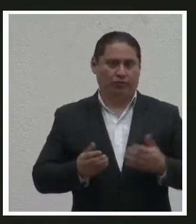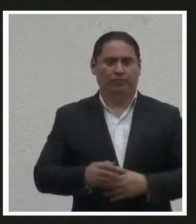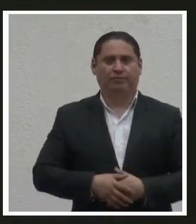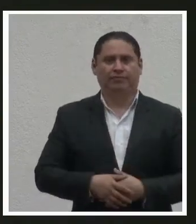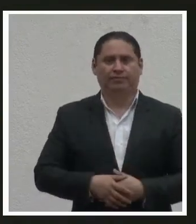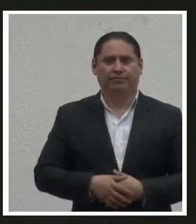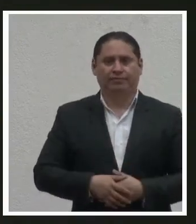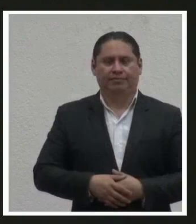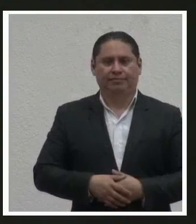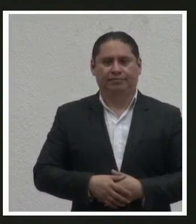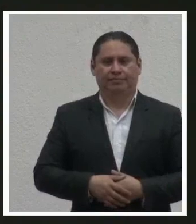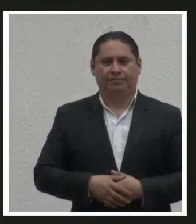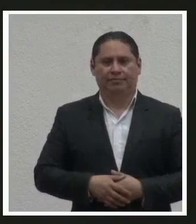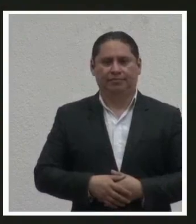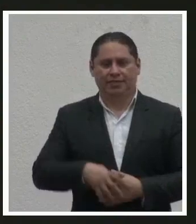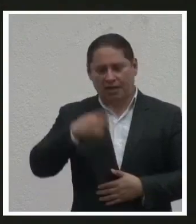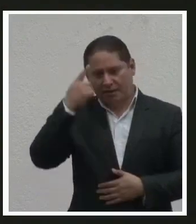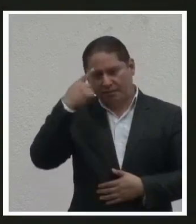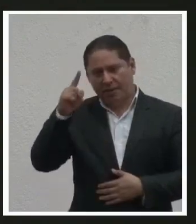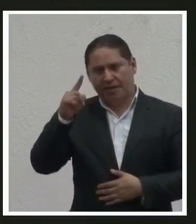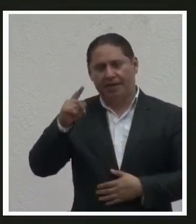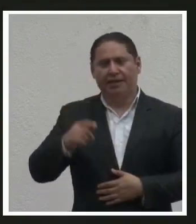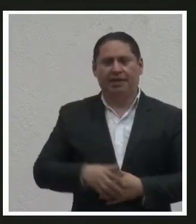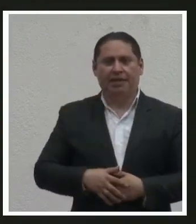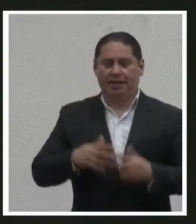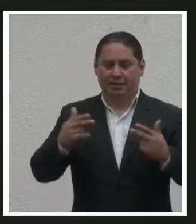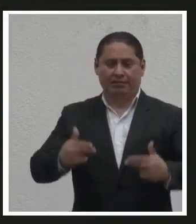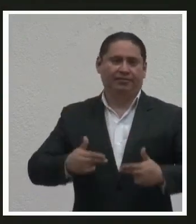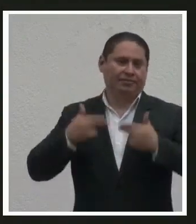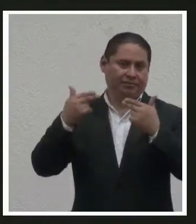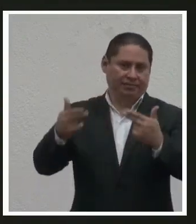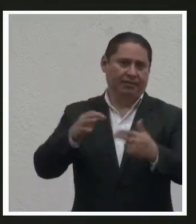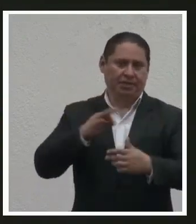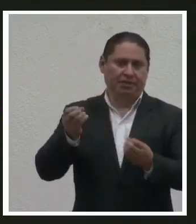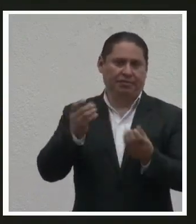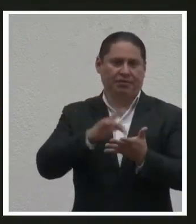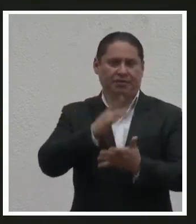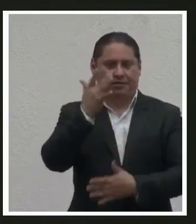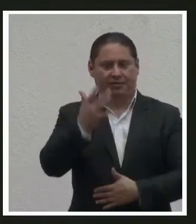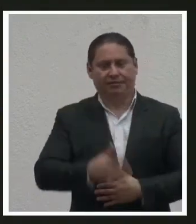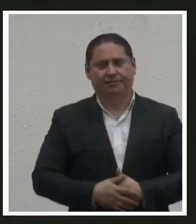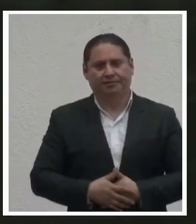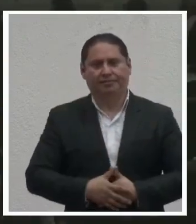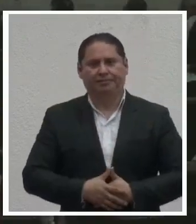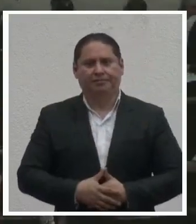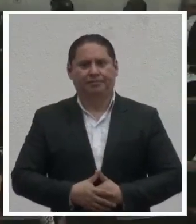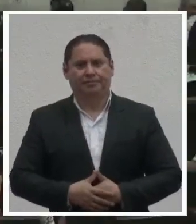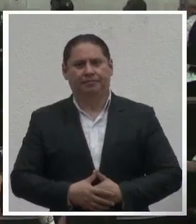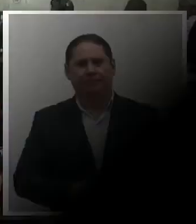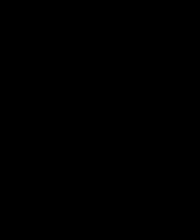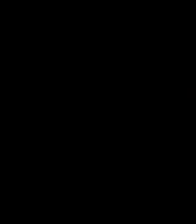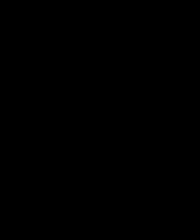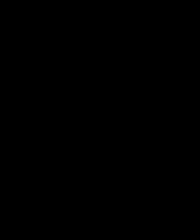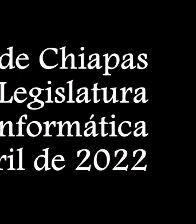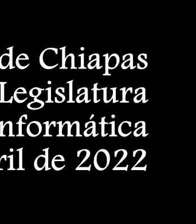ocurrirá también a los hijos de la tierra. Es cuanto, diputada presidenta. Muchas gracias.